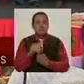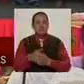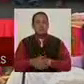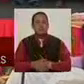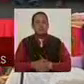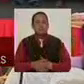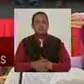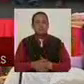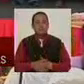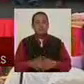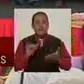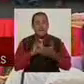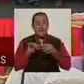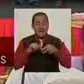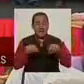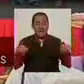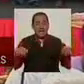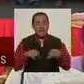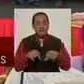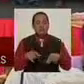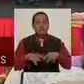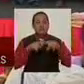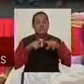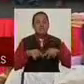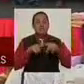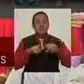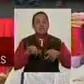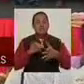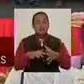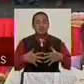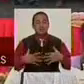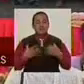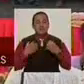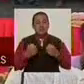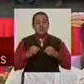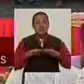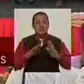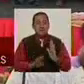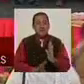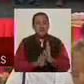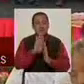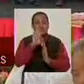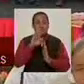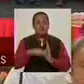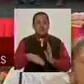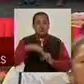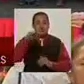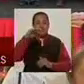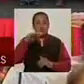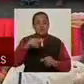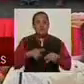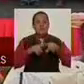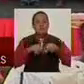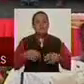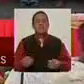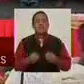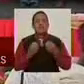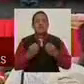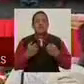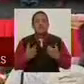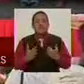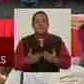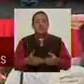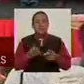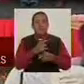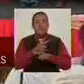que eso va a depender, que su salud, que su crecimiento va a depender de cómo están siendo cuidados